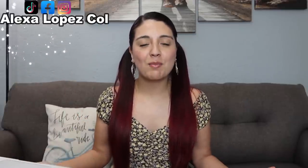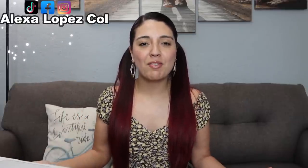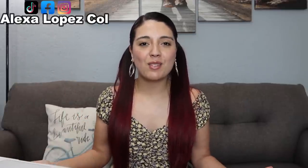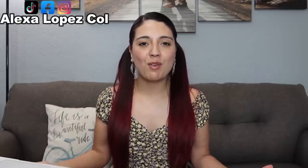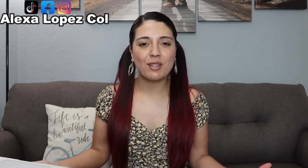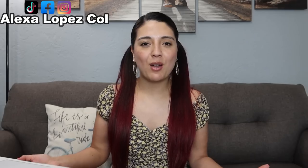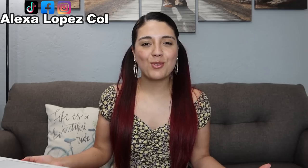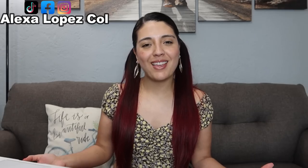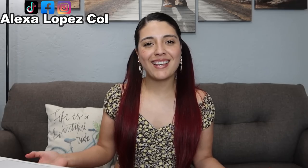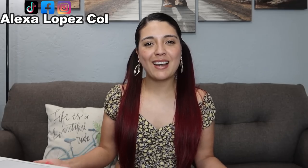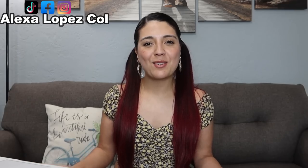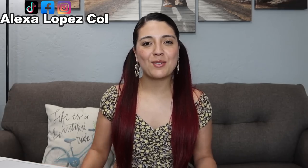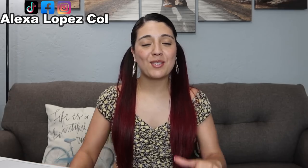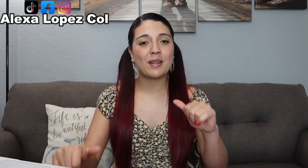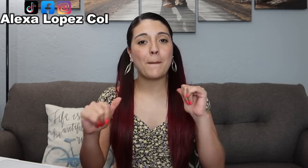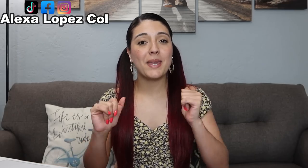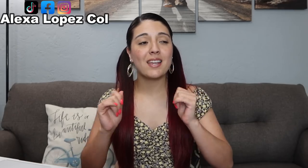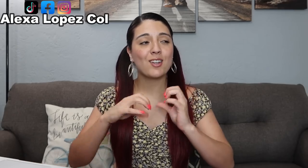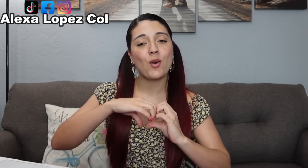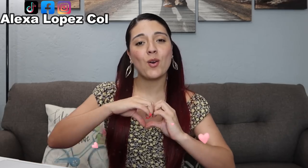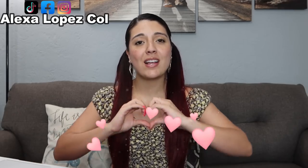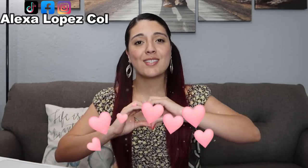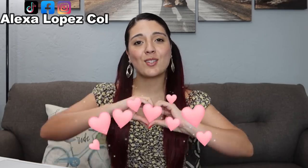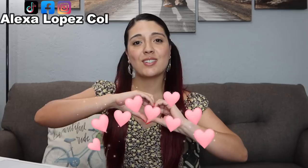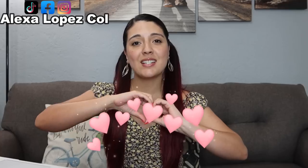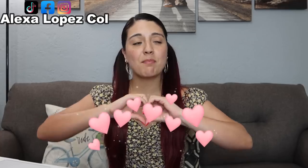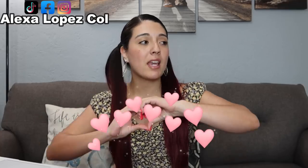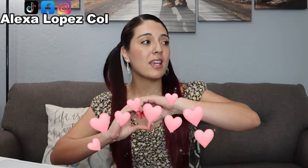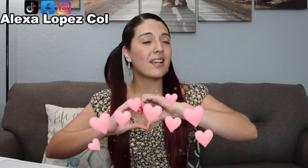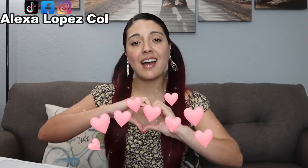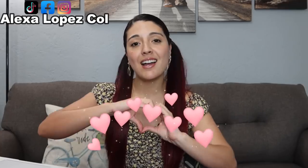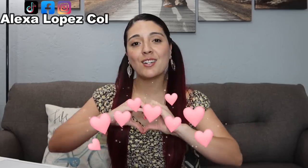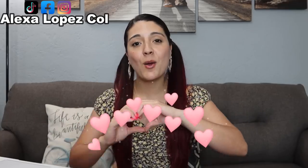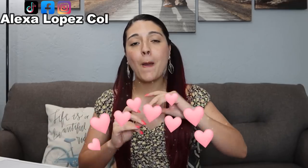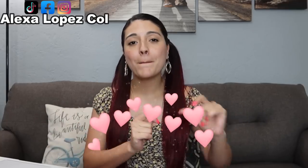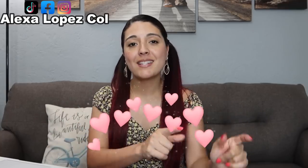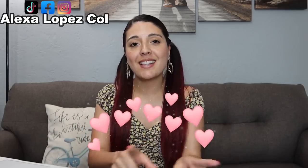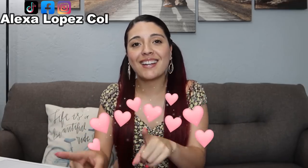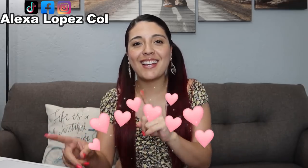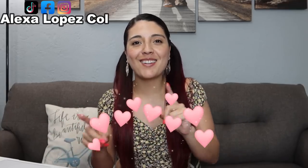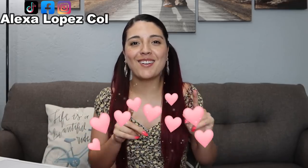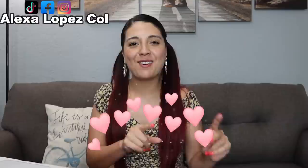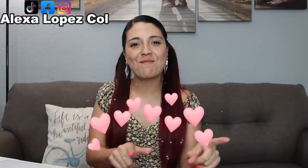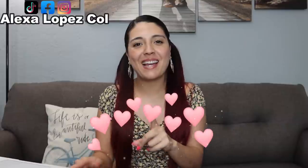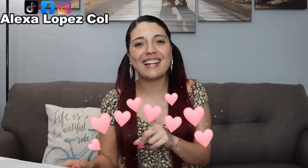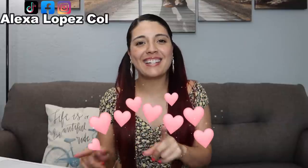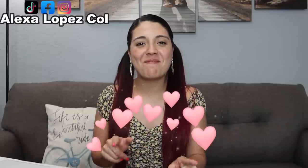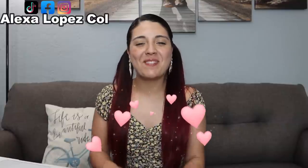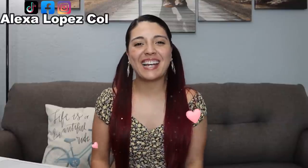la hora de decir mi frase favorita. Ustedes ya la conocen. Mi corazón es mexicano, mi sangre